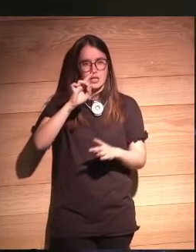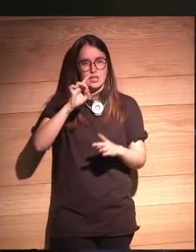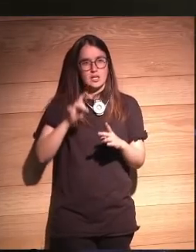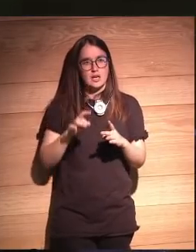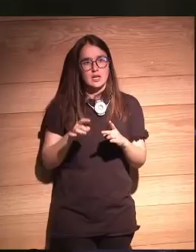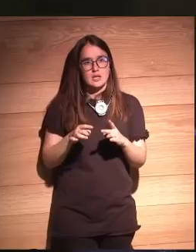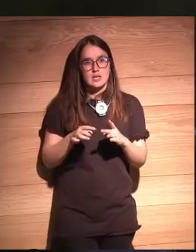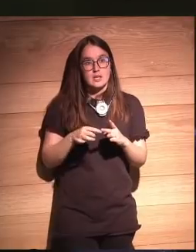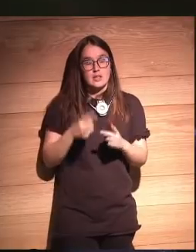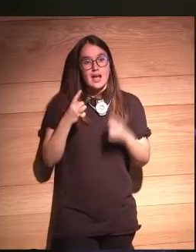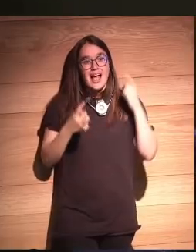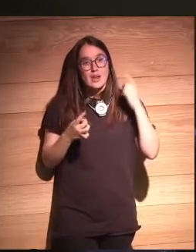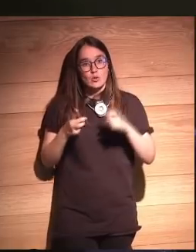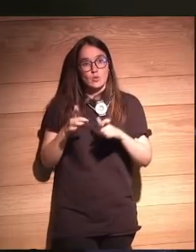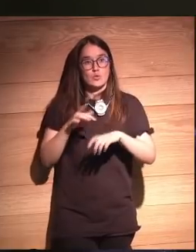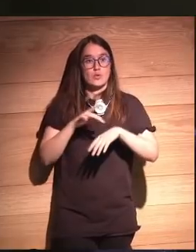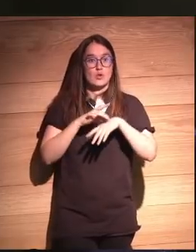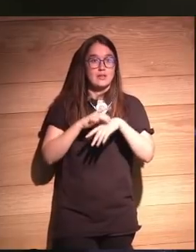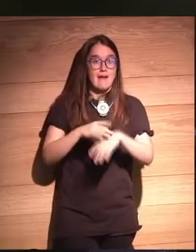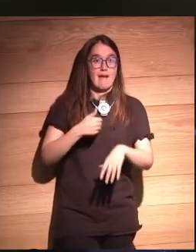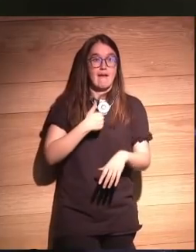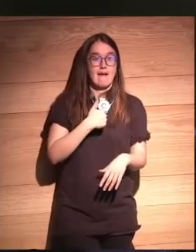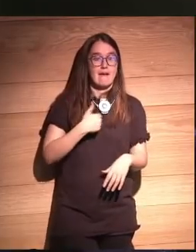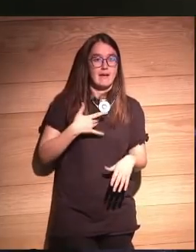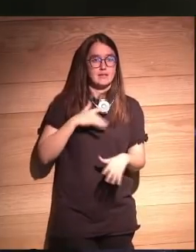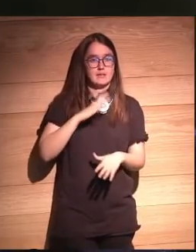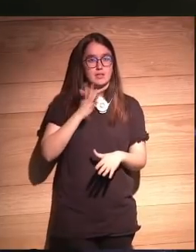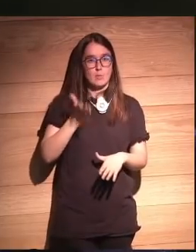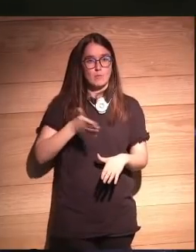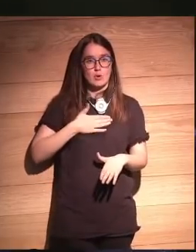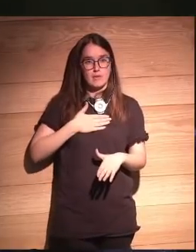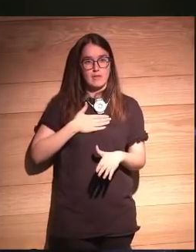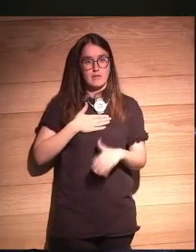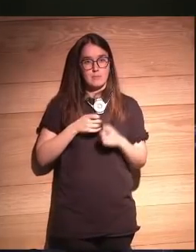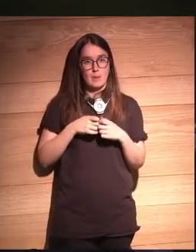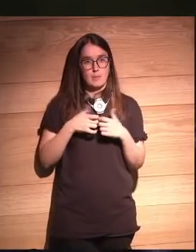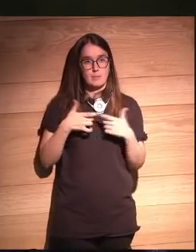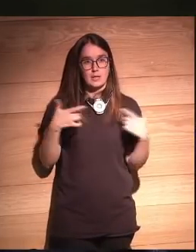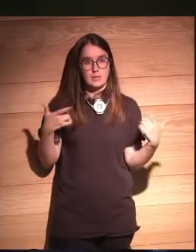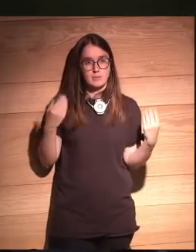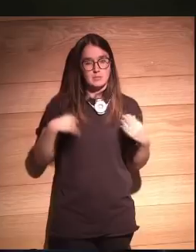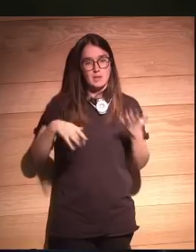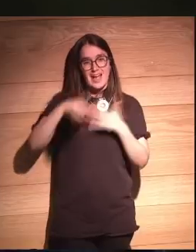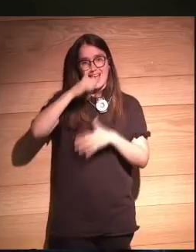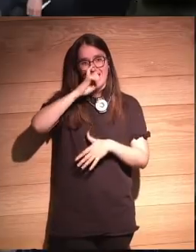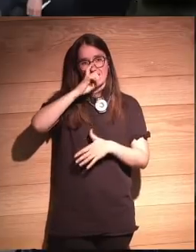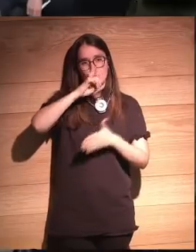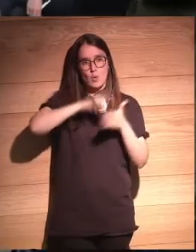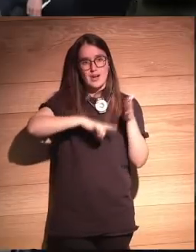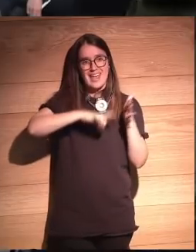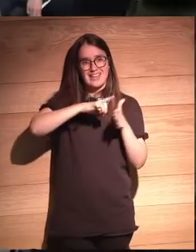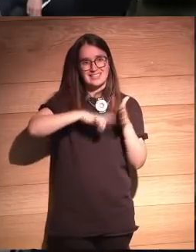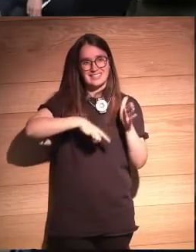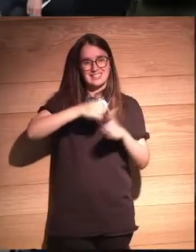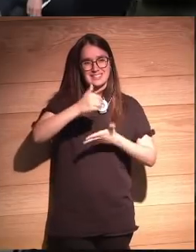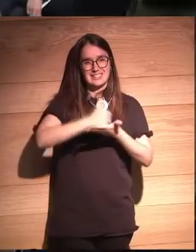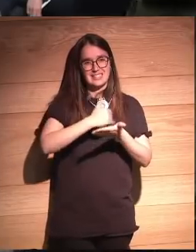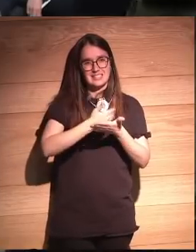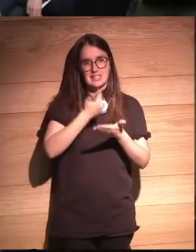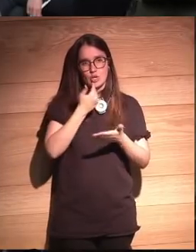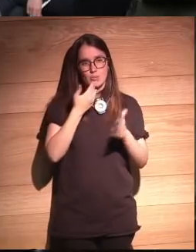determinados agentes que están acumulando propiedades, como del antiguo rentista, ¿no? Que es esa especie